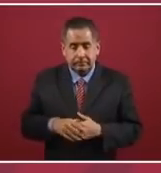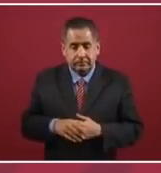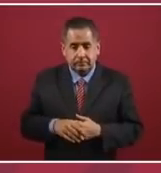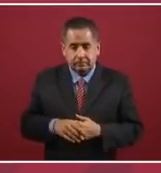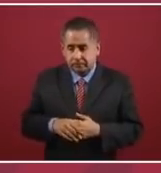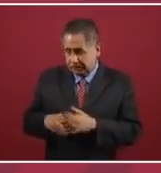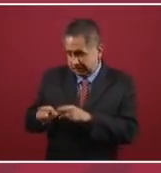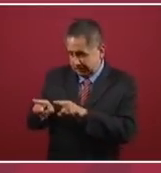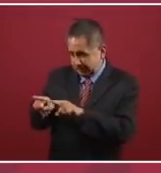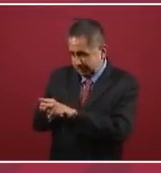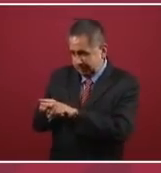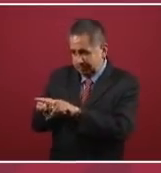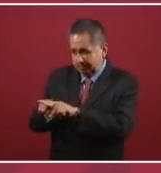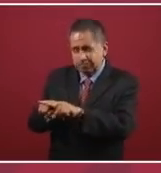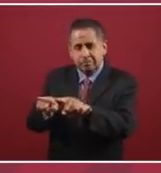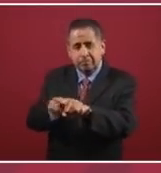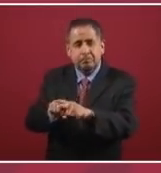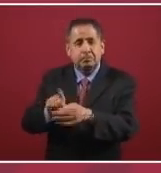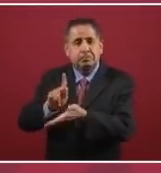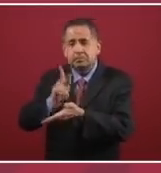el mismo texto.